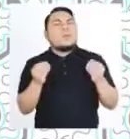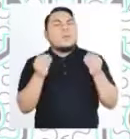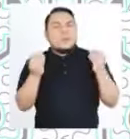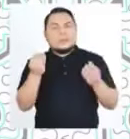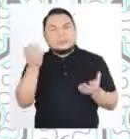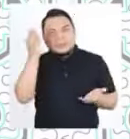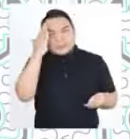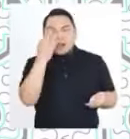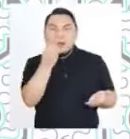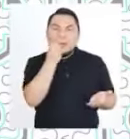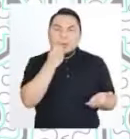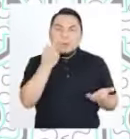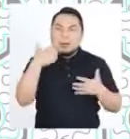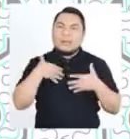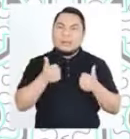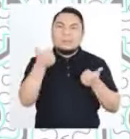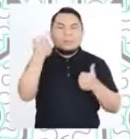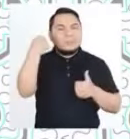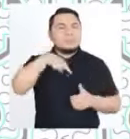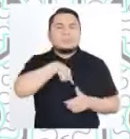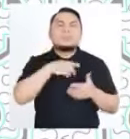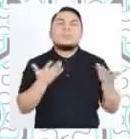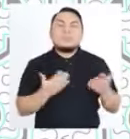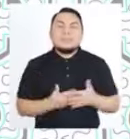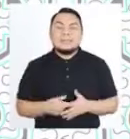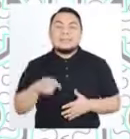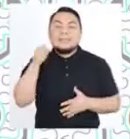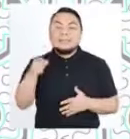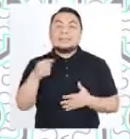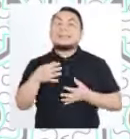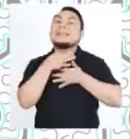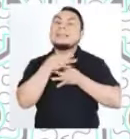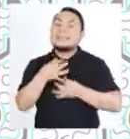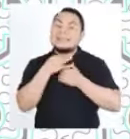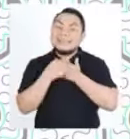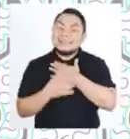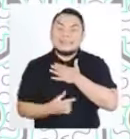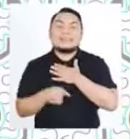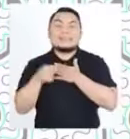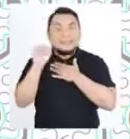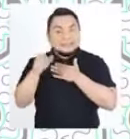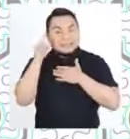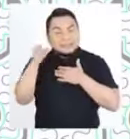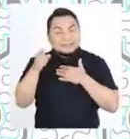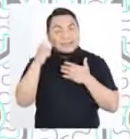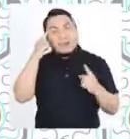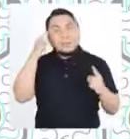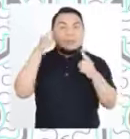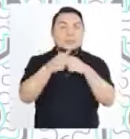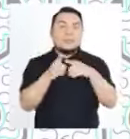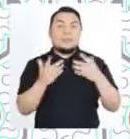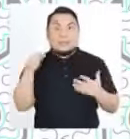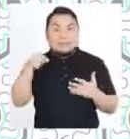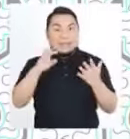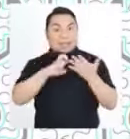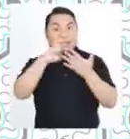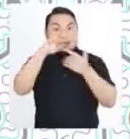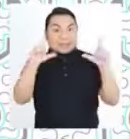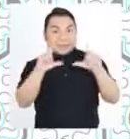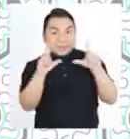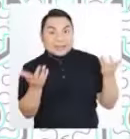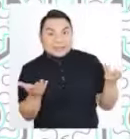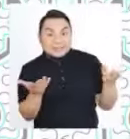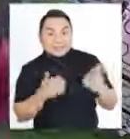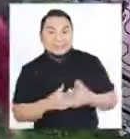¿cómo sabemos qué comida es buena para nosotros? ¡Eso está interesante! ¿Ese será el propósito de